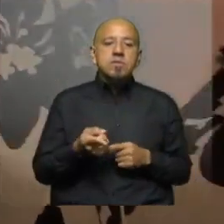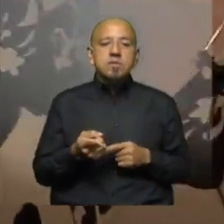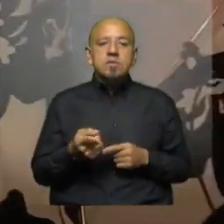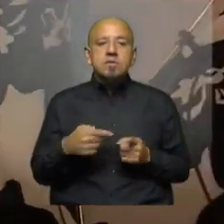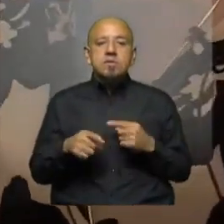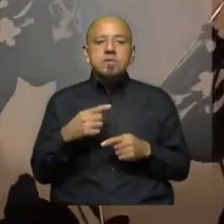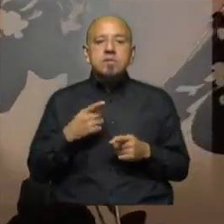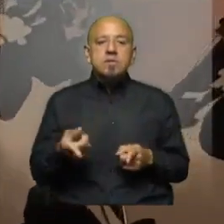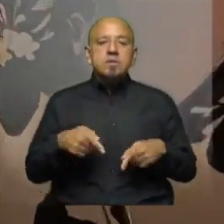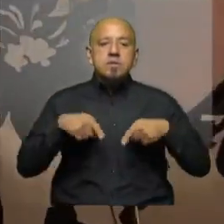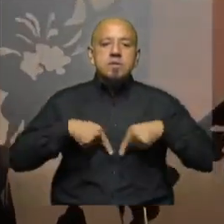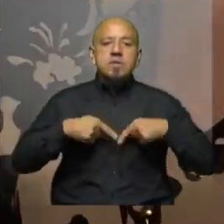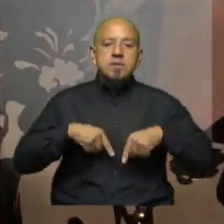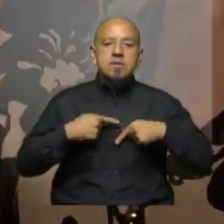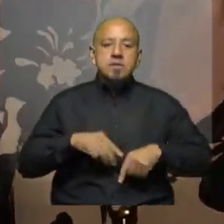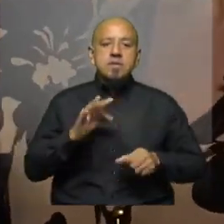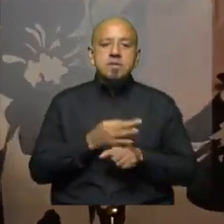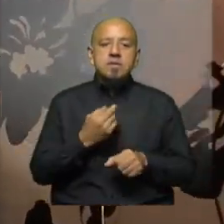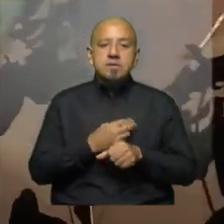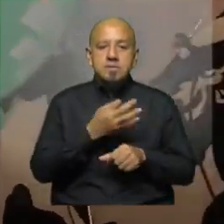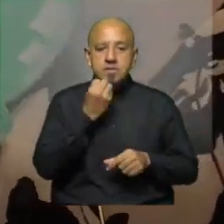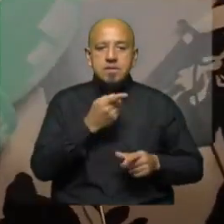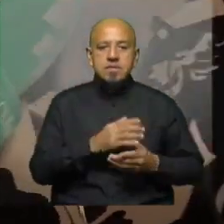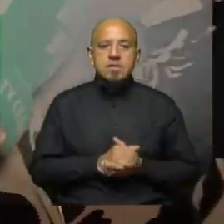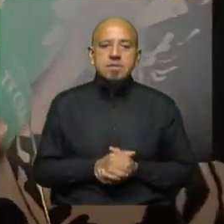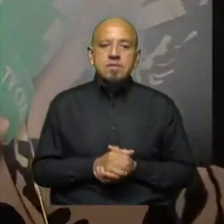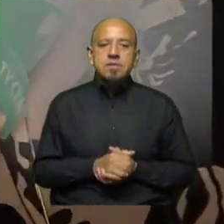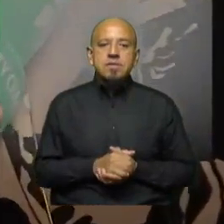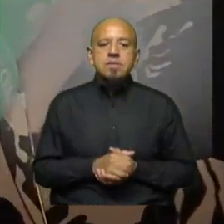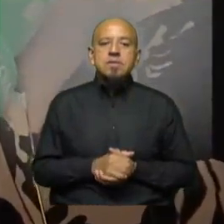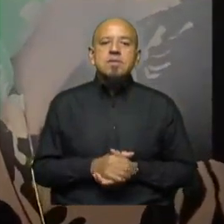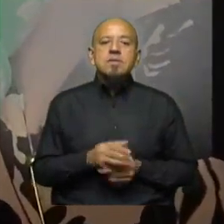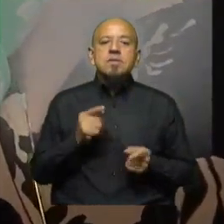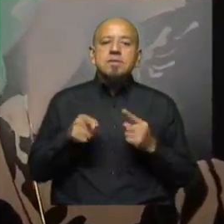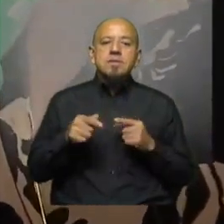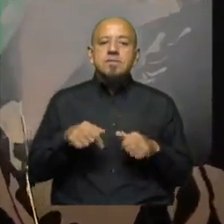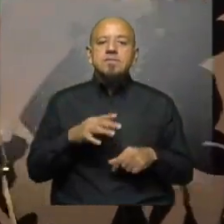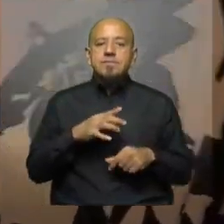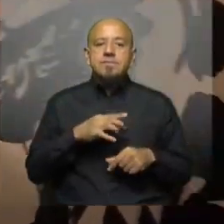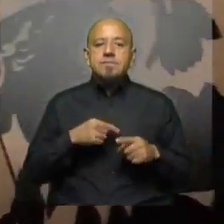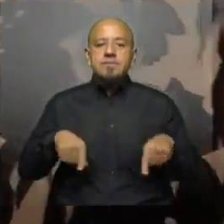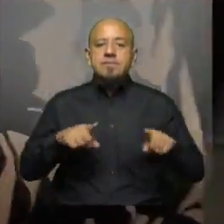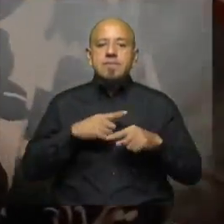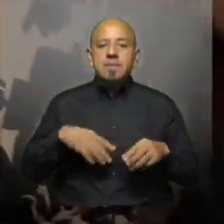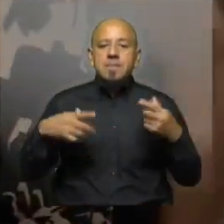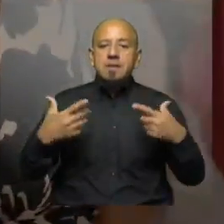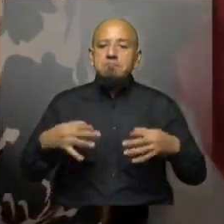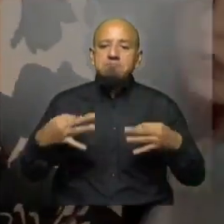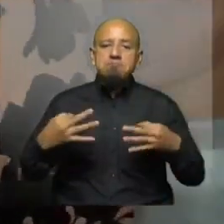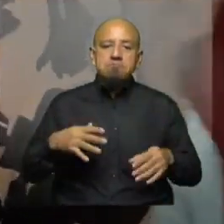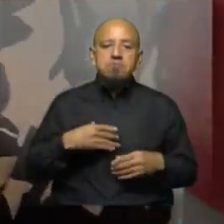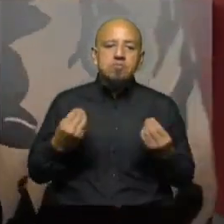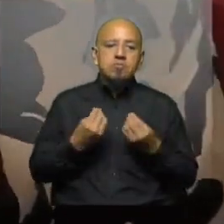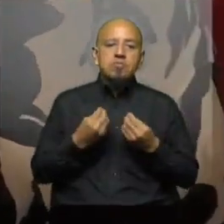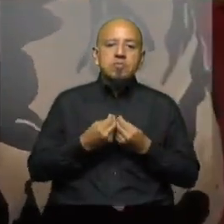a nuestra intendenta, Carolina Cose. ¿Cómo te va, Carolina? Me va bárbaro, porque este corso está saliendo maravilloso, repleto de